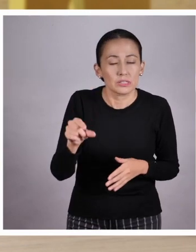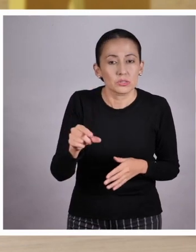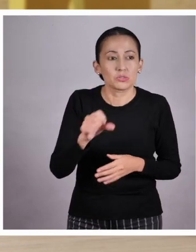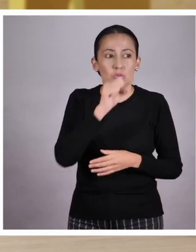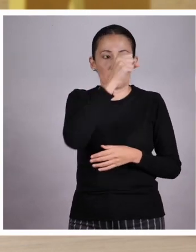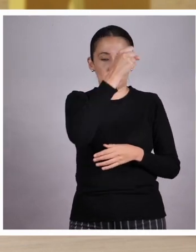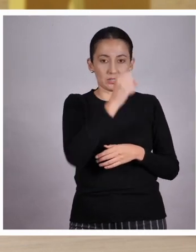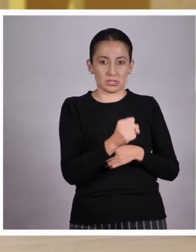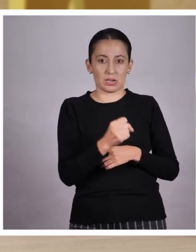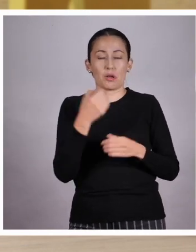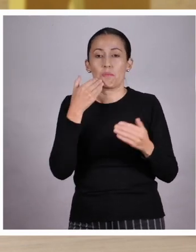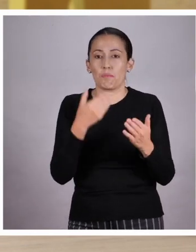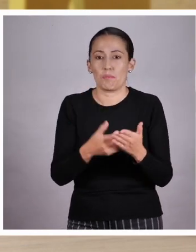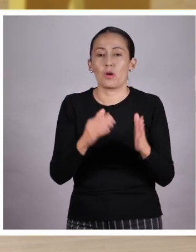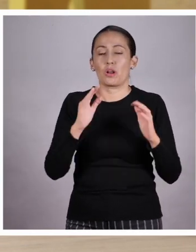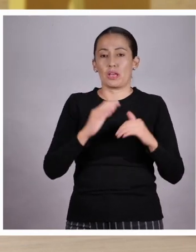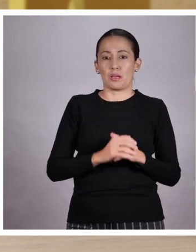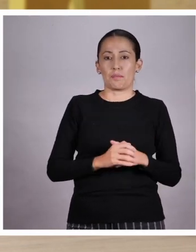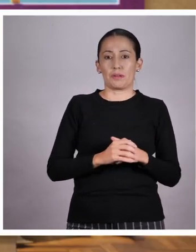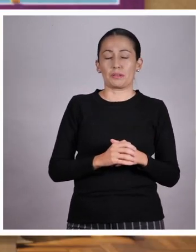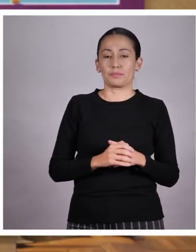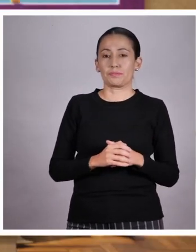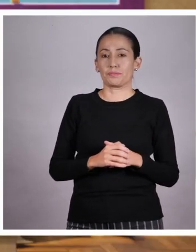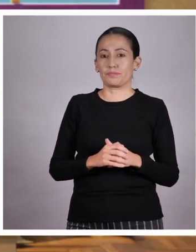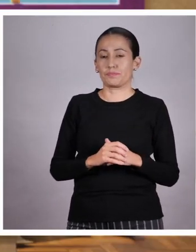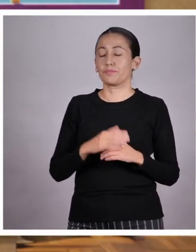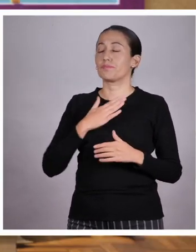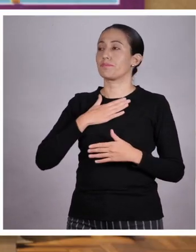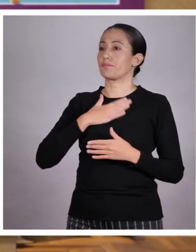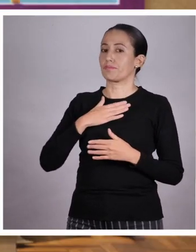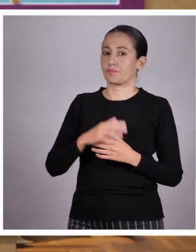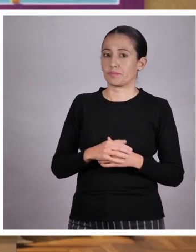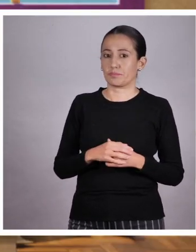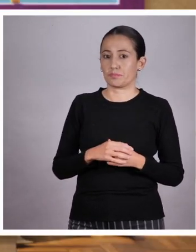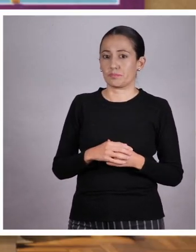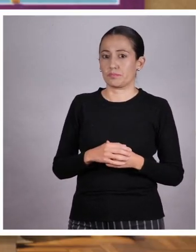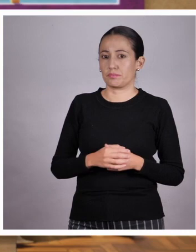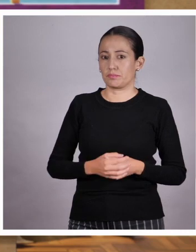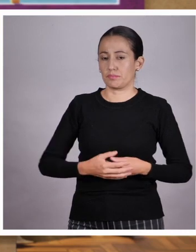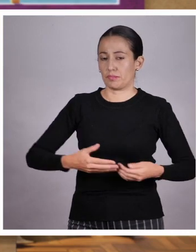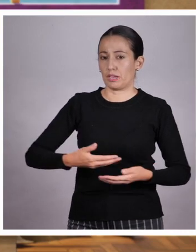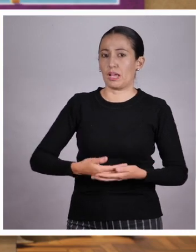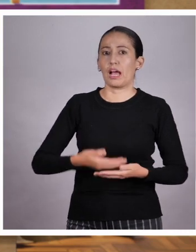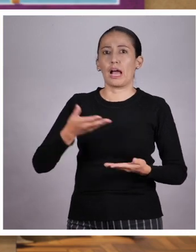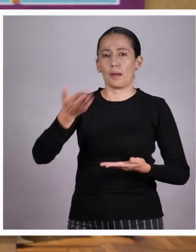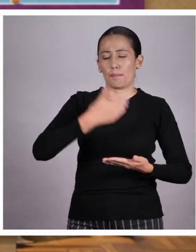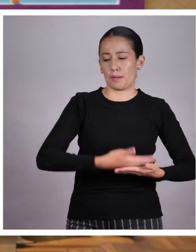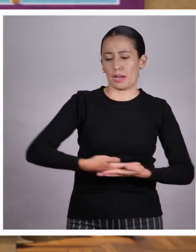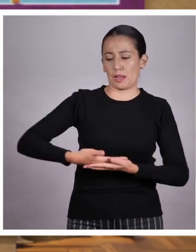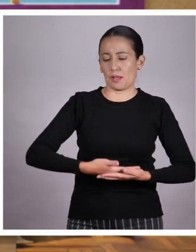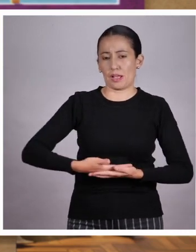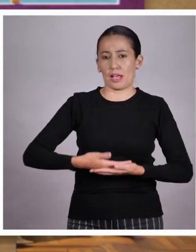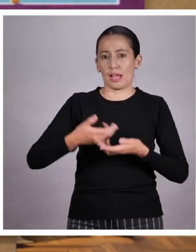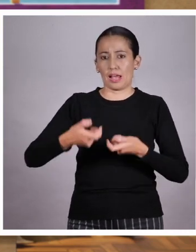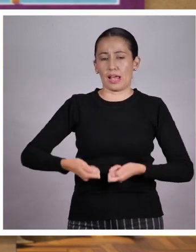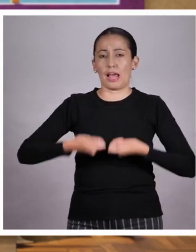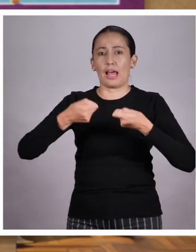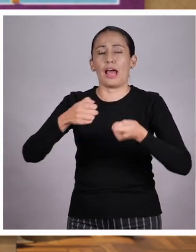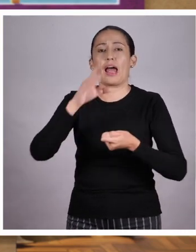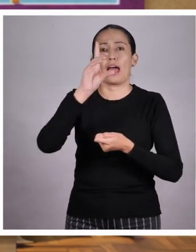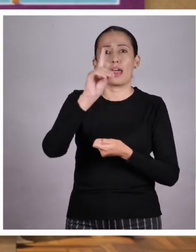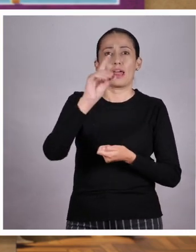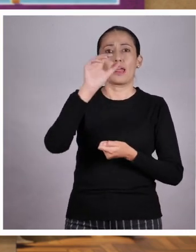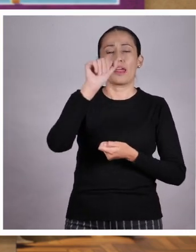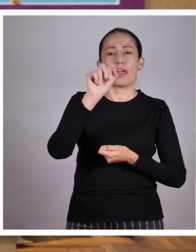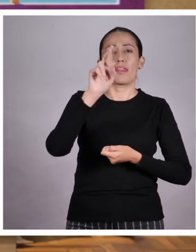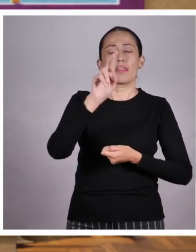sierra. ¡Wow! Por ejemplo, en esta frase. A ver, a ver. Da marcando al guagua. El verbo dar más un gerundio a